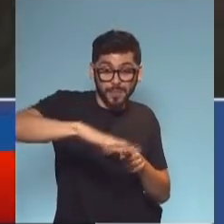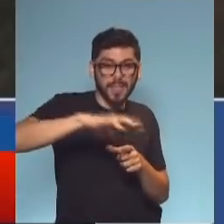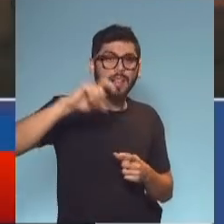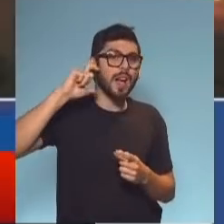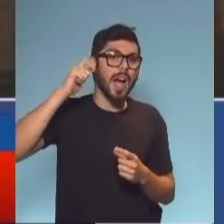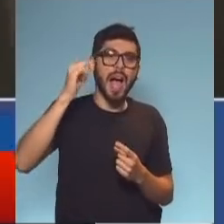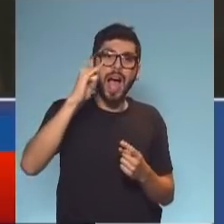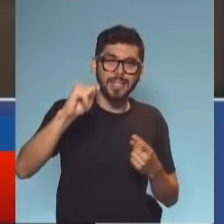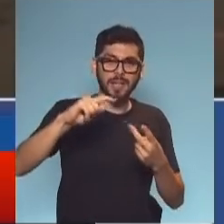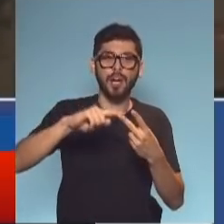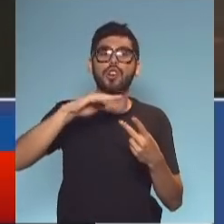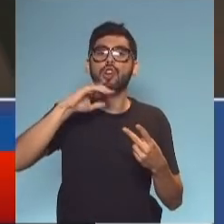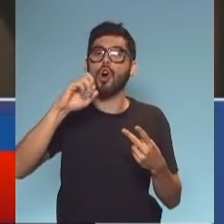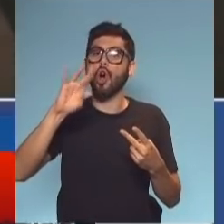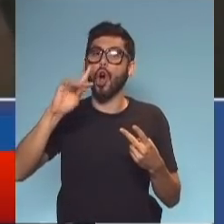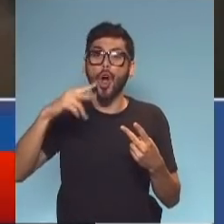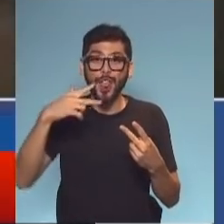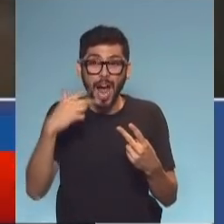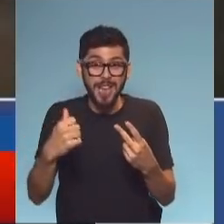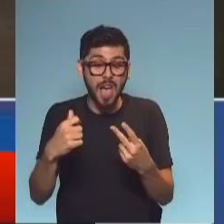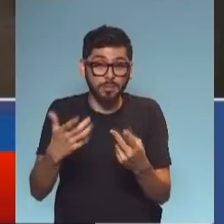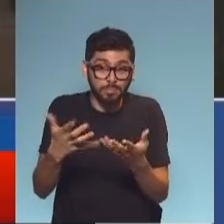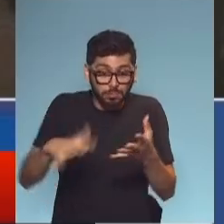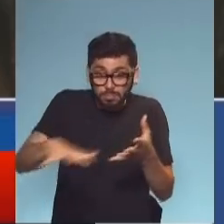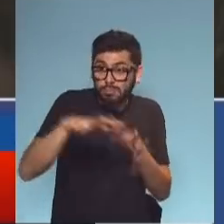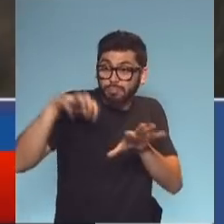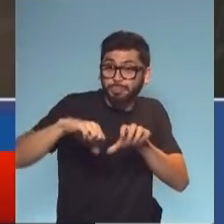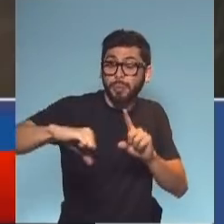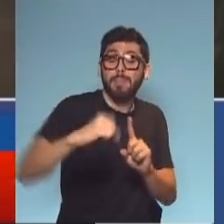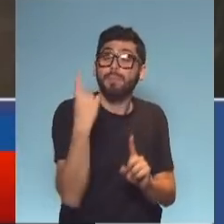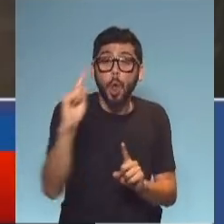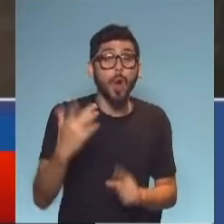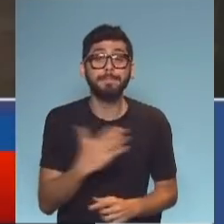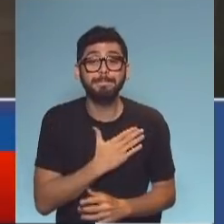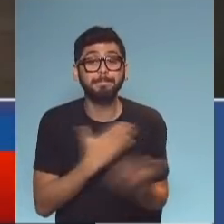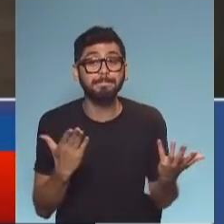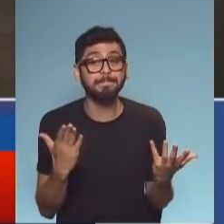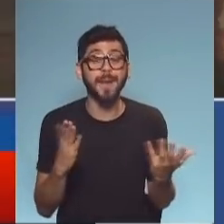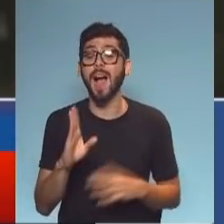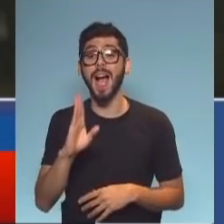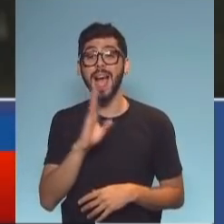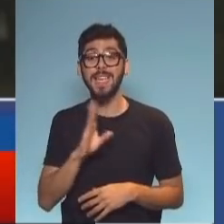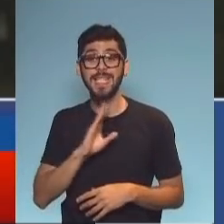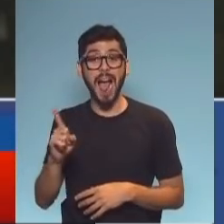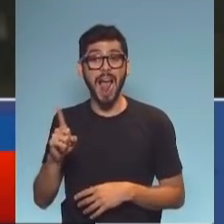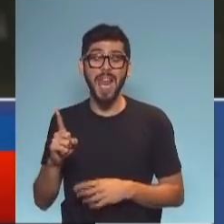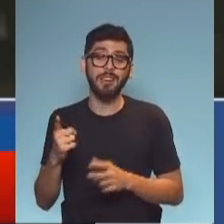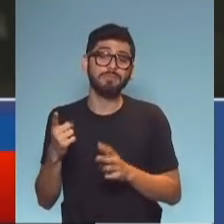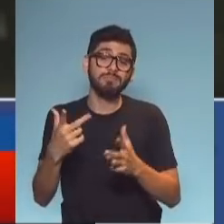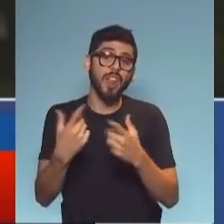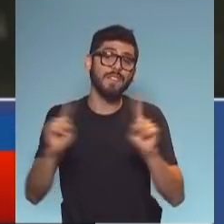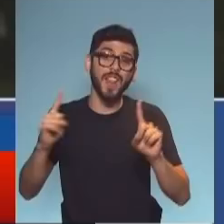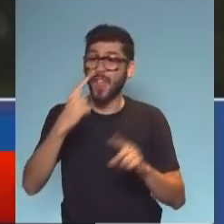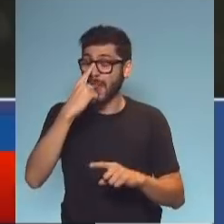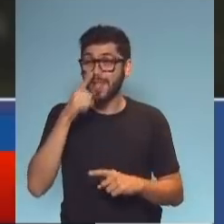Cisjordania y Jerusalén Oriental. Pero lamentablemente Israel también parte de otra base. Lo mío